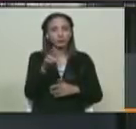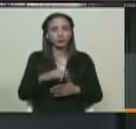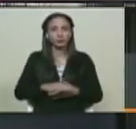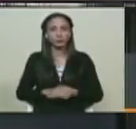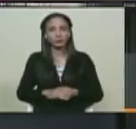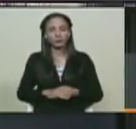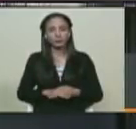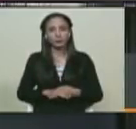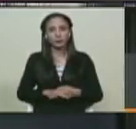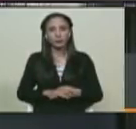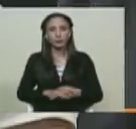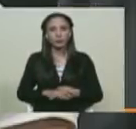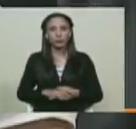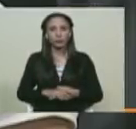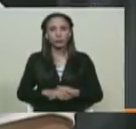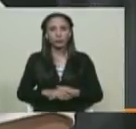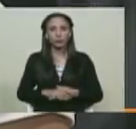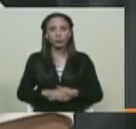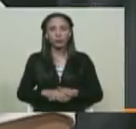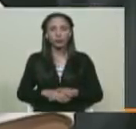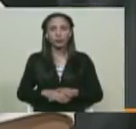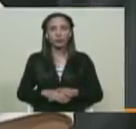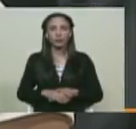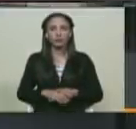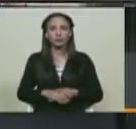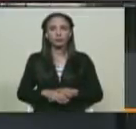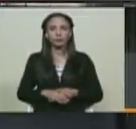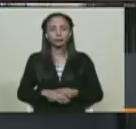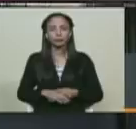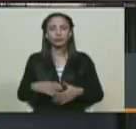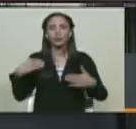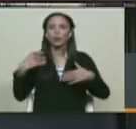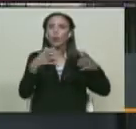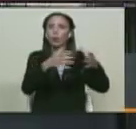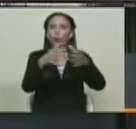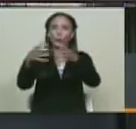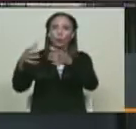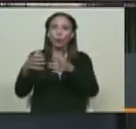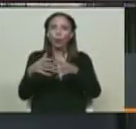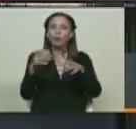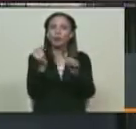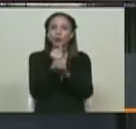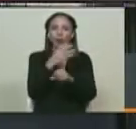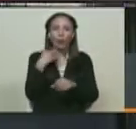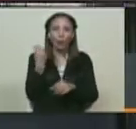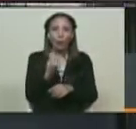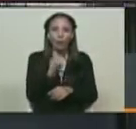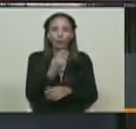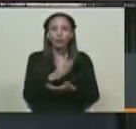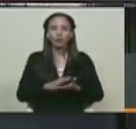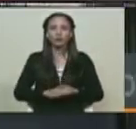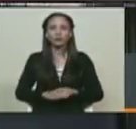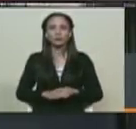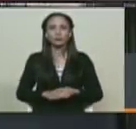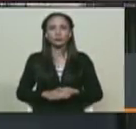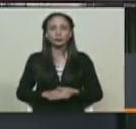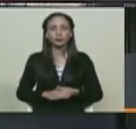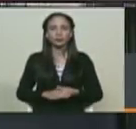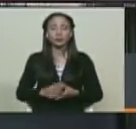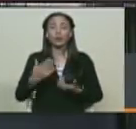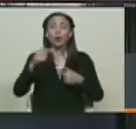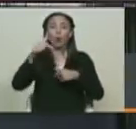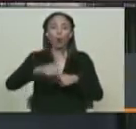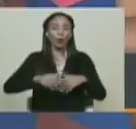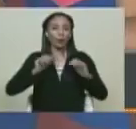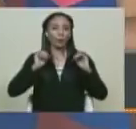Movimiento Somos Venezuela, Plan Chamba Juvenil y Barrio Adentro, desde hoy